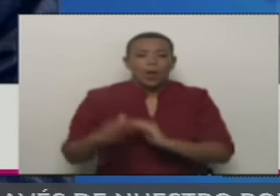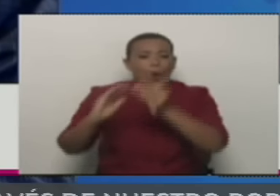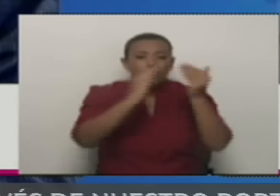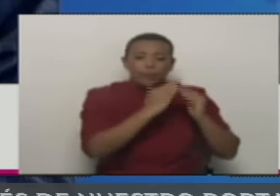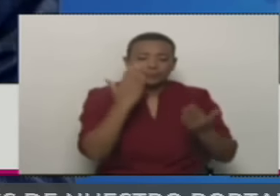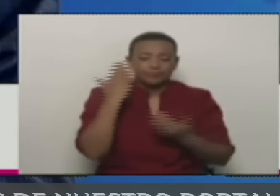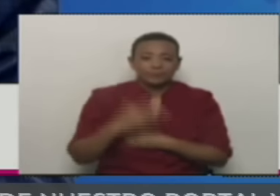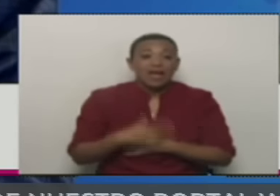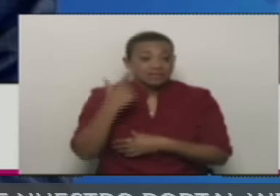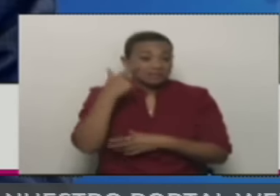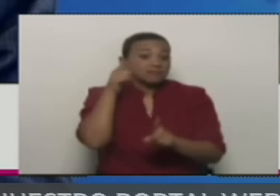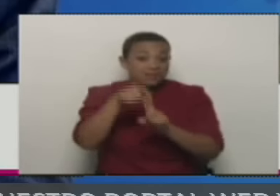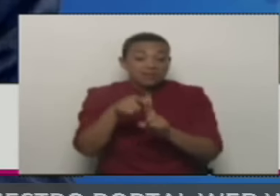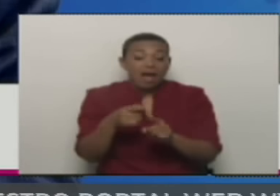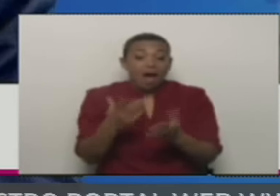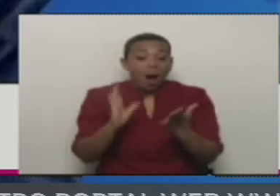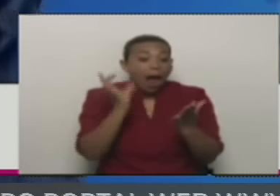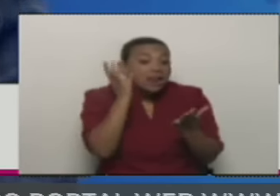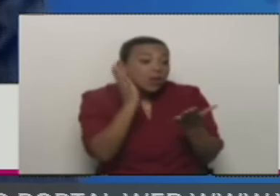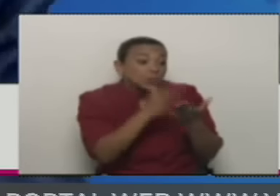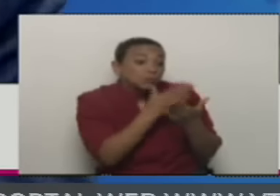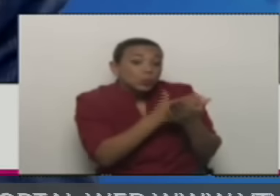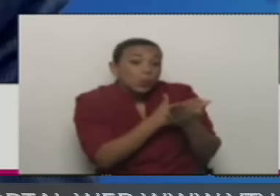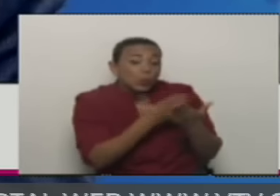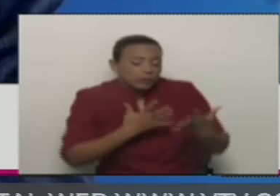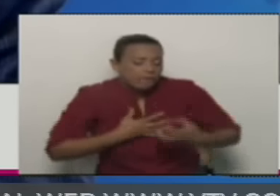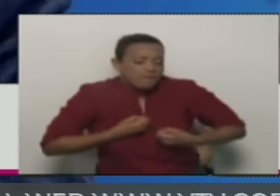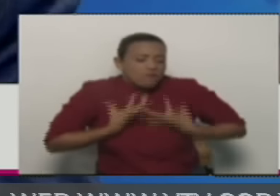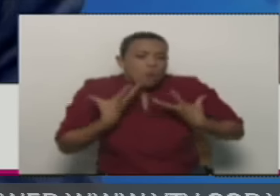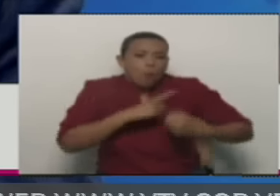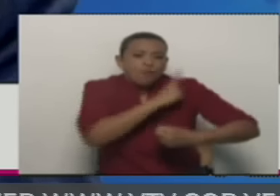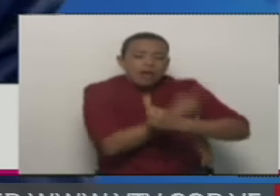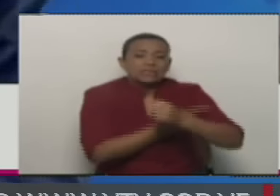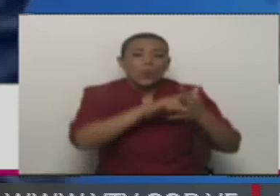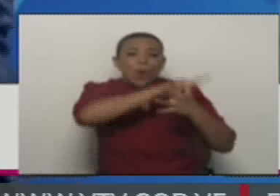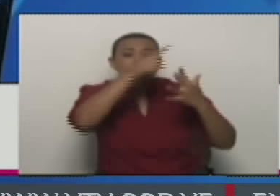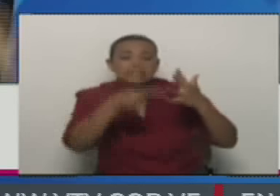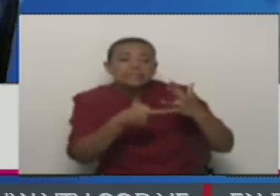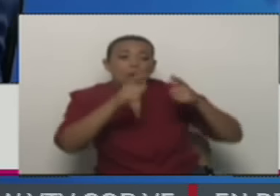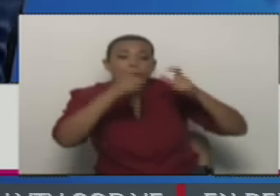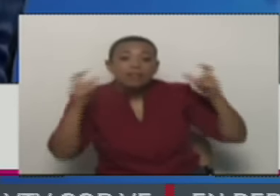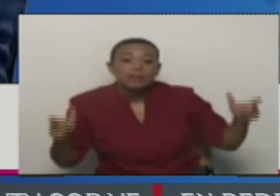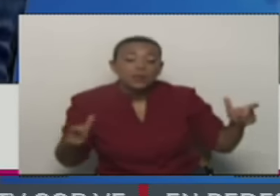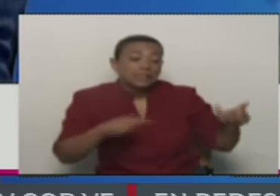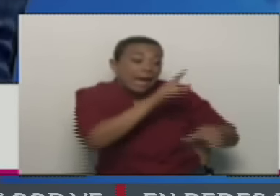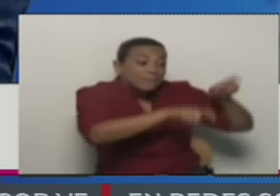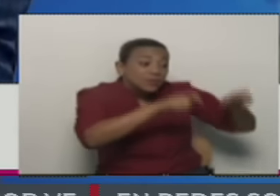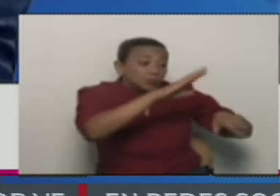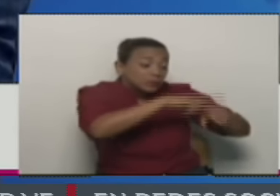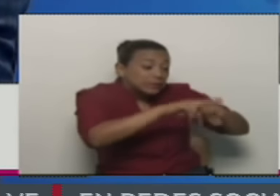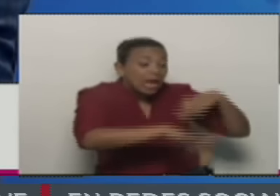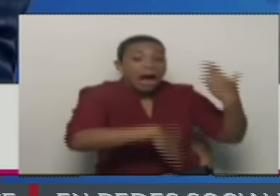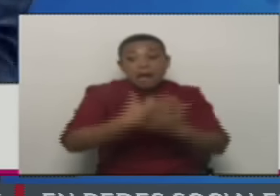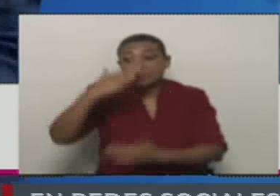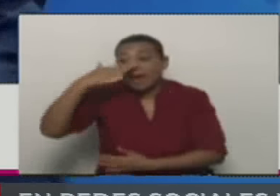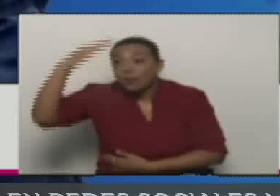Así que vayamos con el libro azul, con la llama sagrada, con las cinco generaciones unidas, como estamos así, mira,